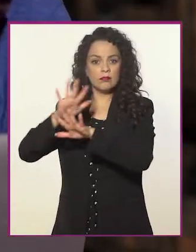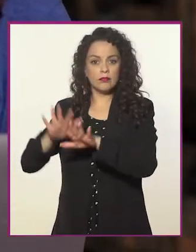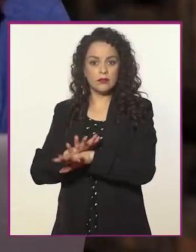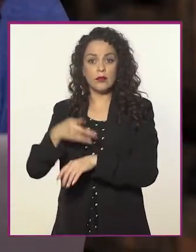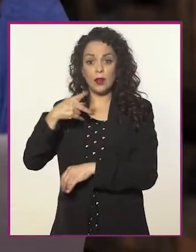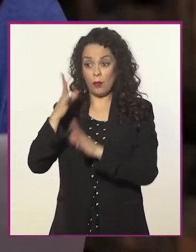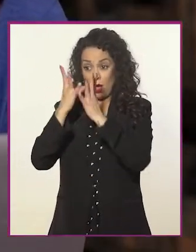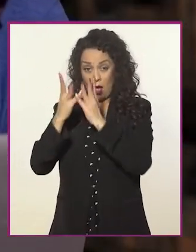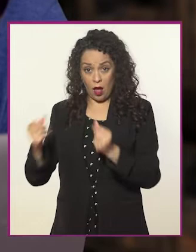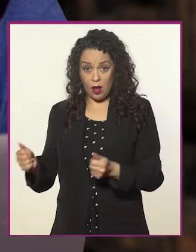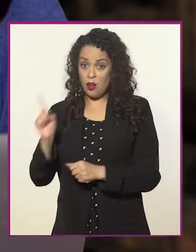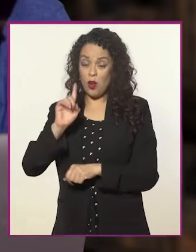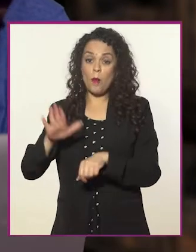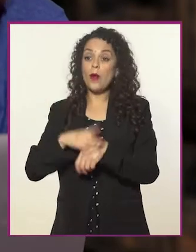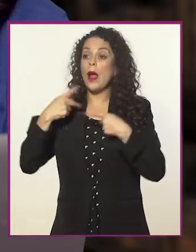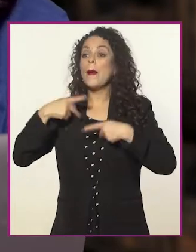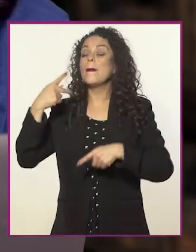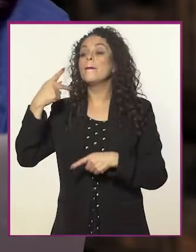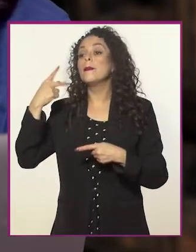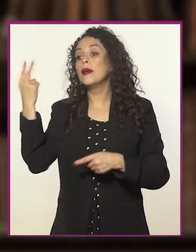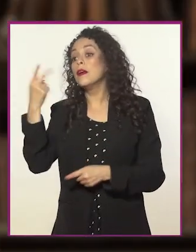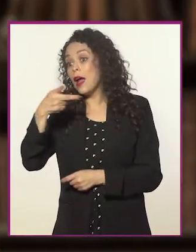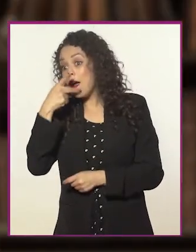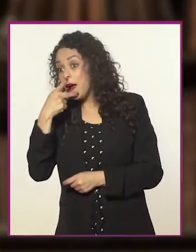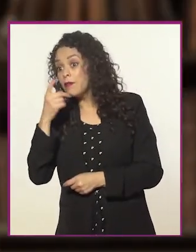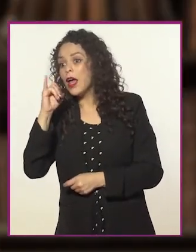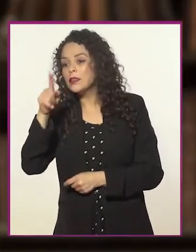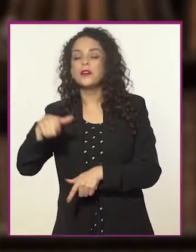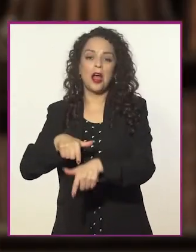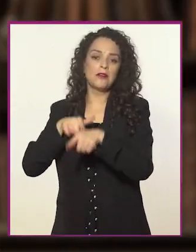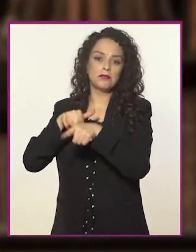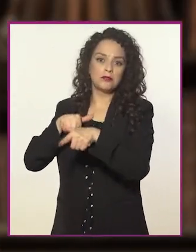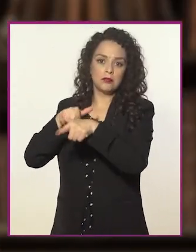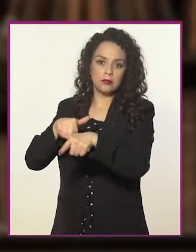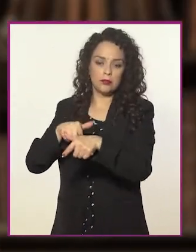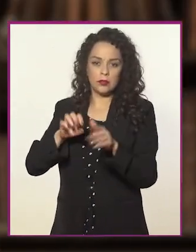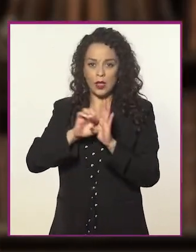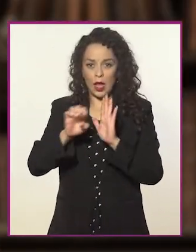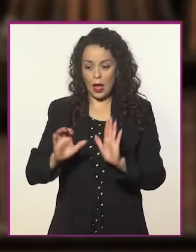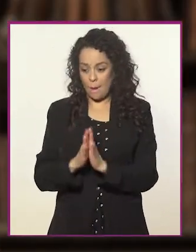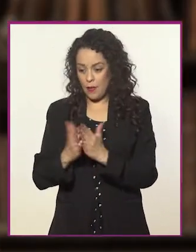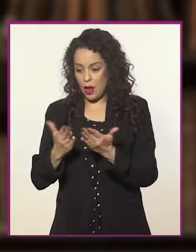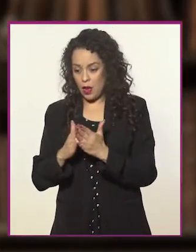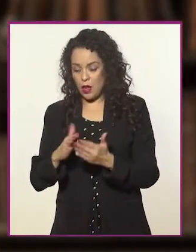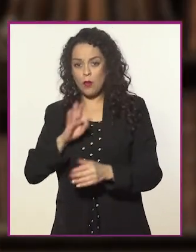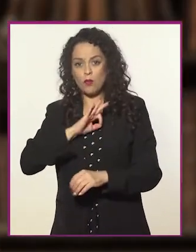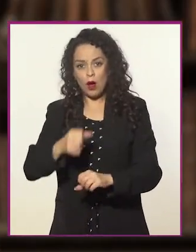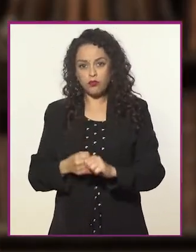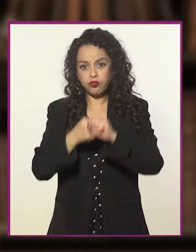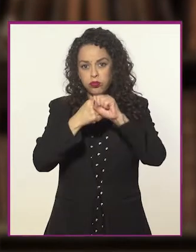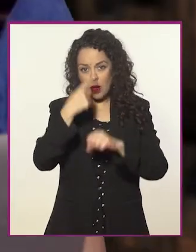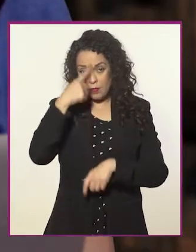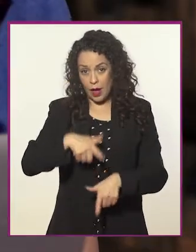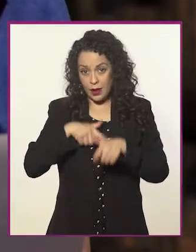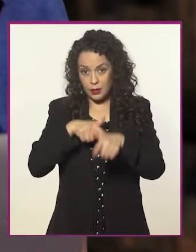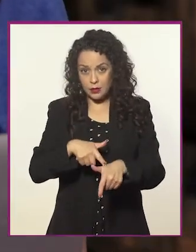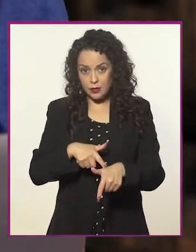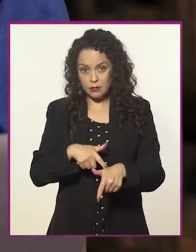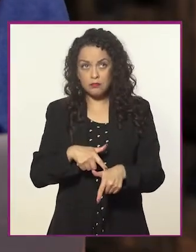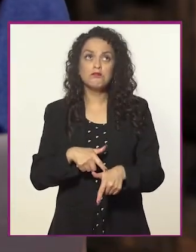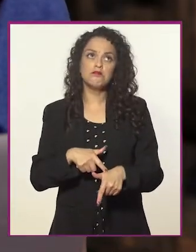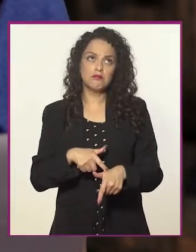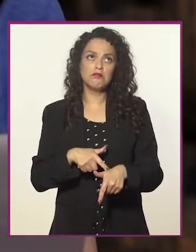no desaparece mientras haya quien la hable. Supongo que los libros son también un respaldo para que sobrevivan. Entre